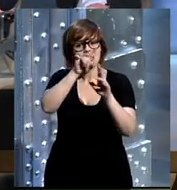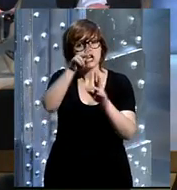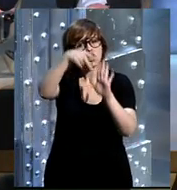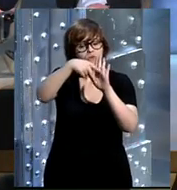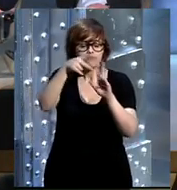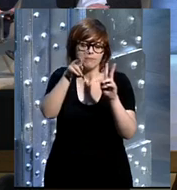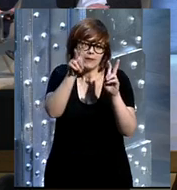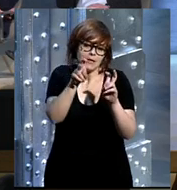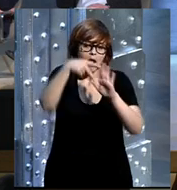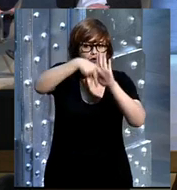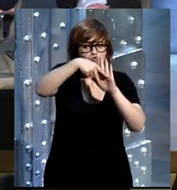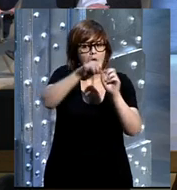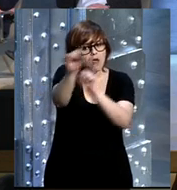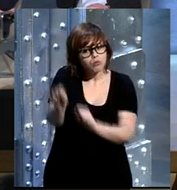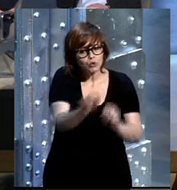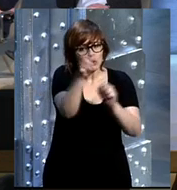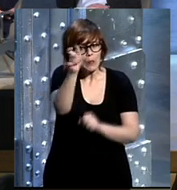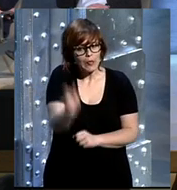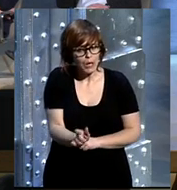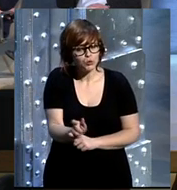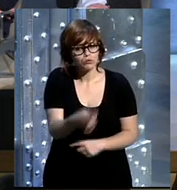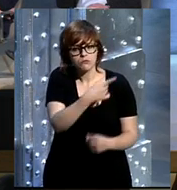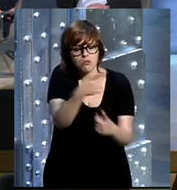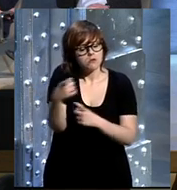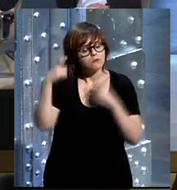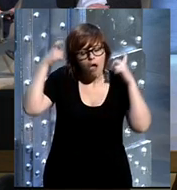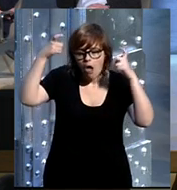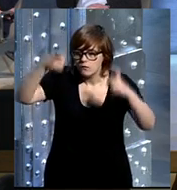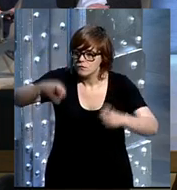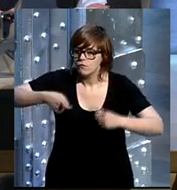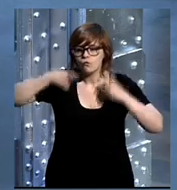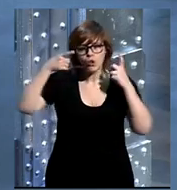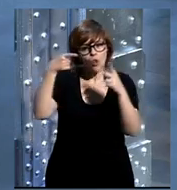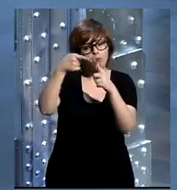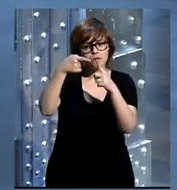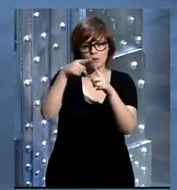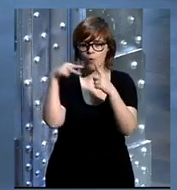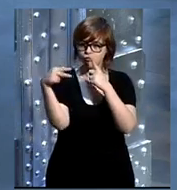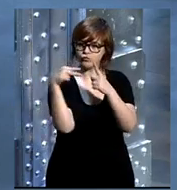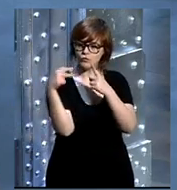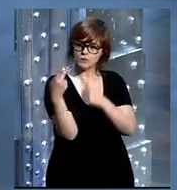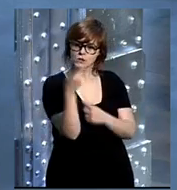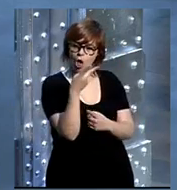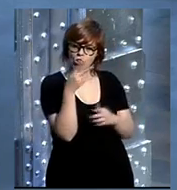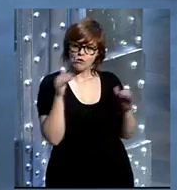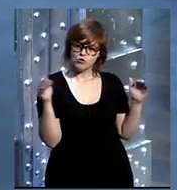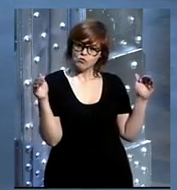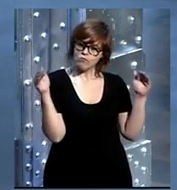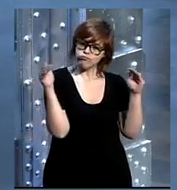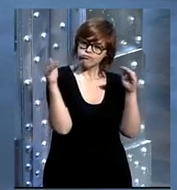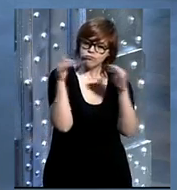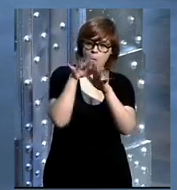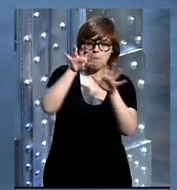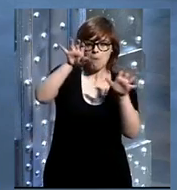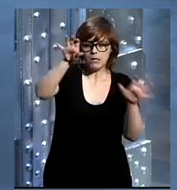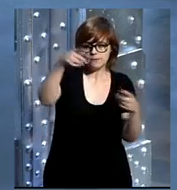datos exigen un esfuerzo de aproximación entre distintos países.